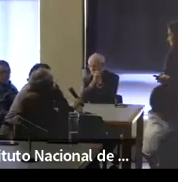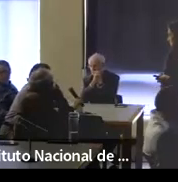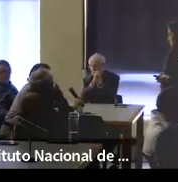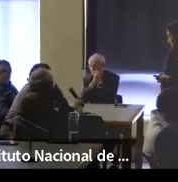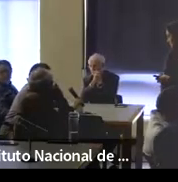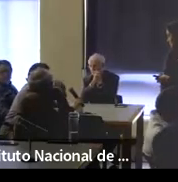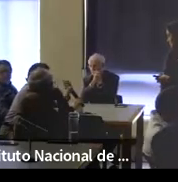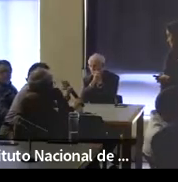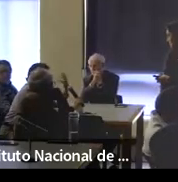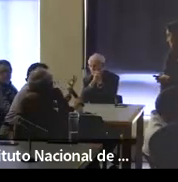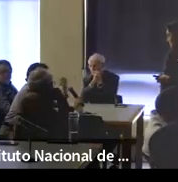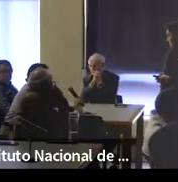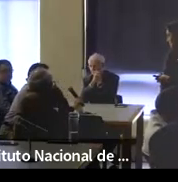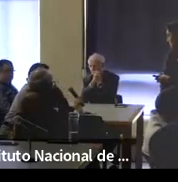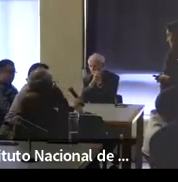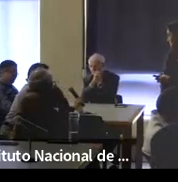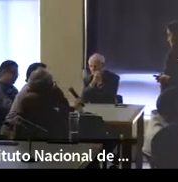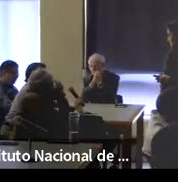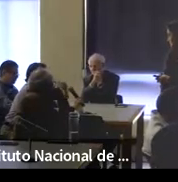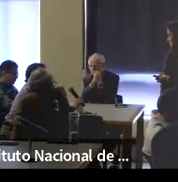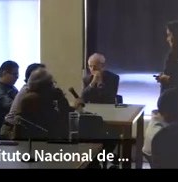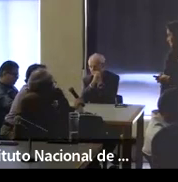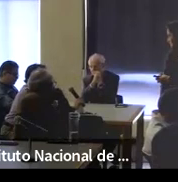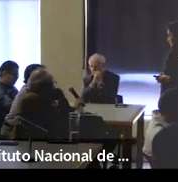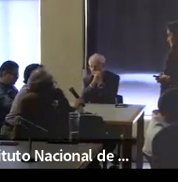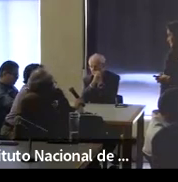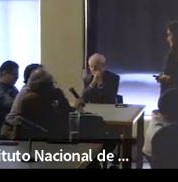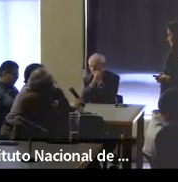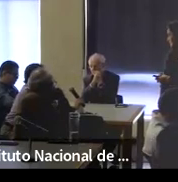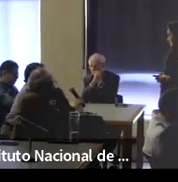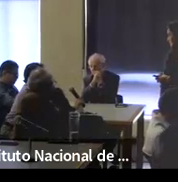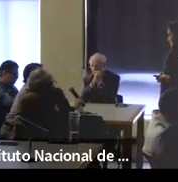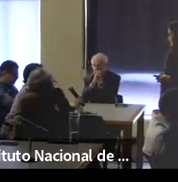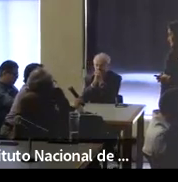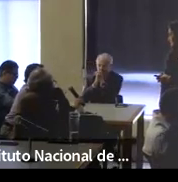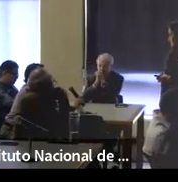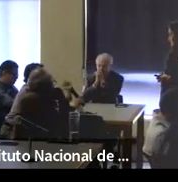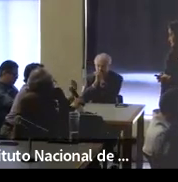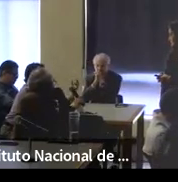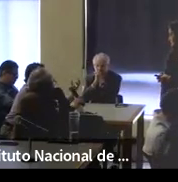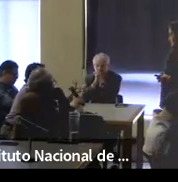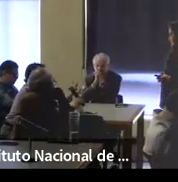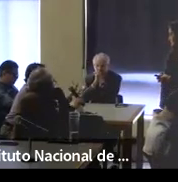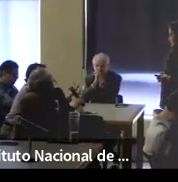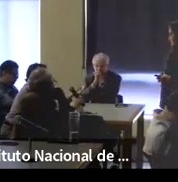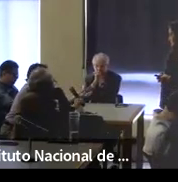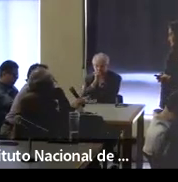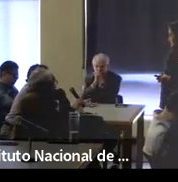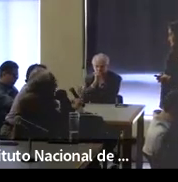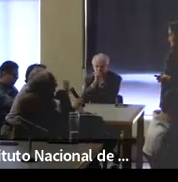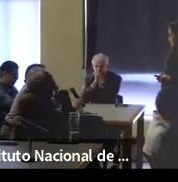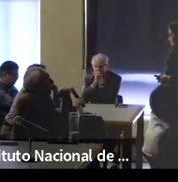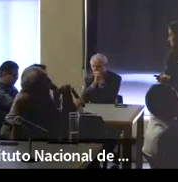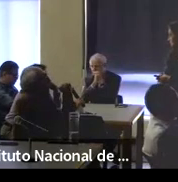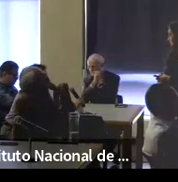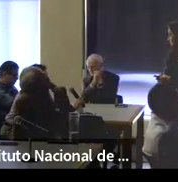acabó digamos logrando lo que quería por lo menos no no sean tan malas que que el